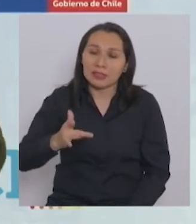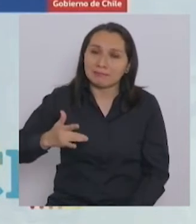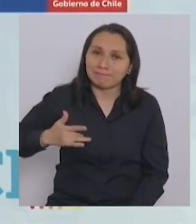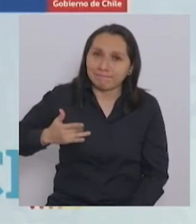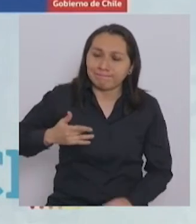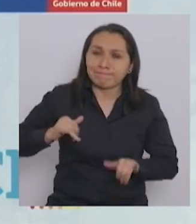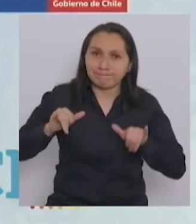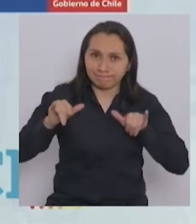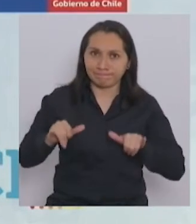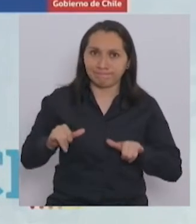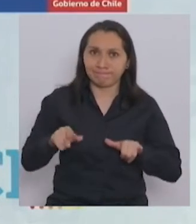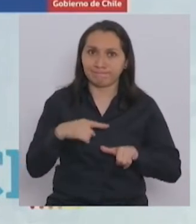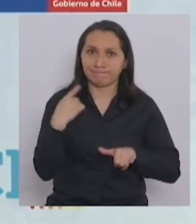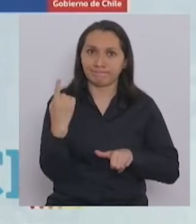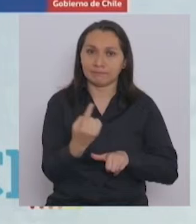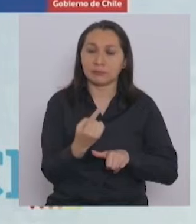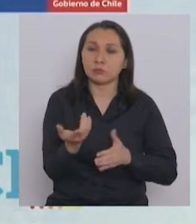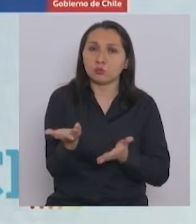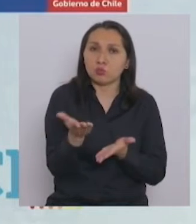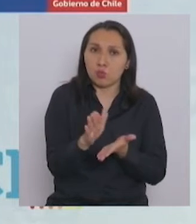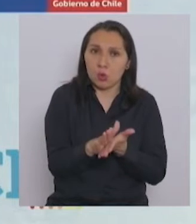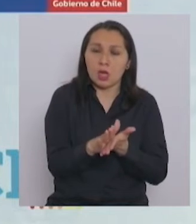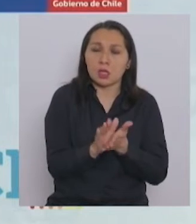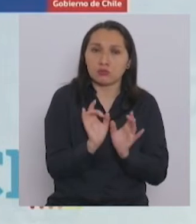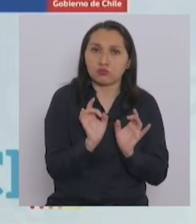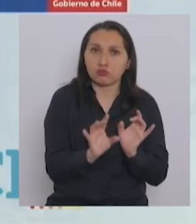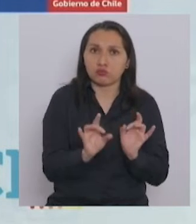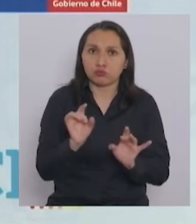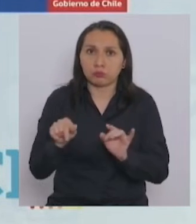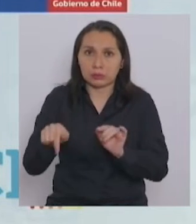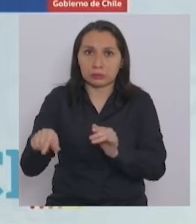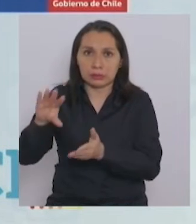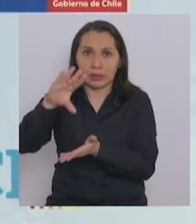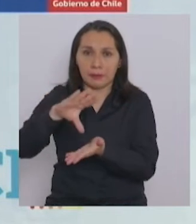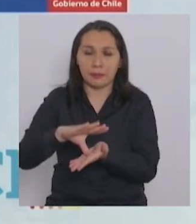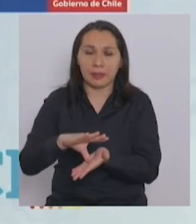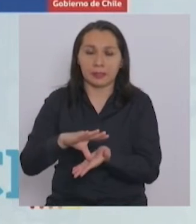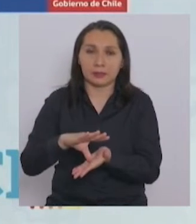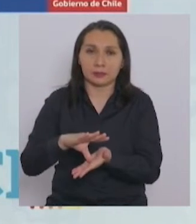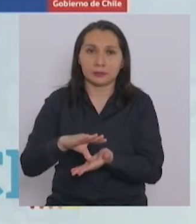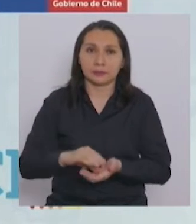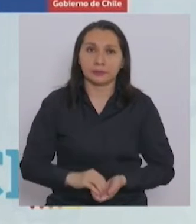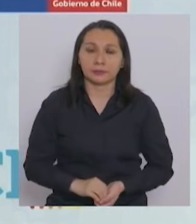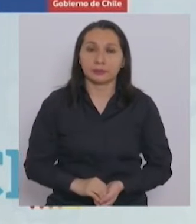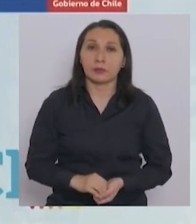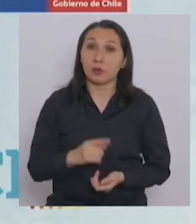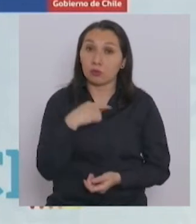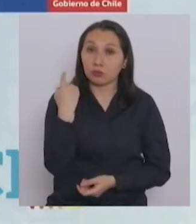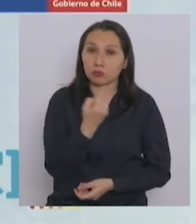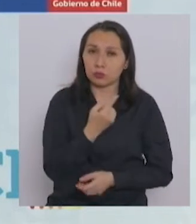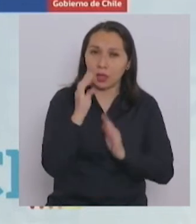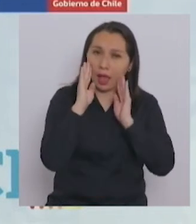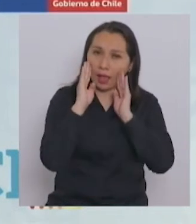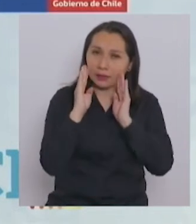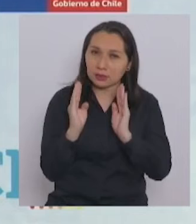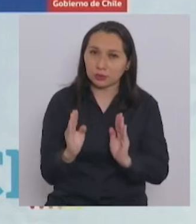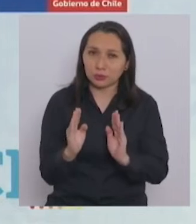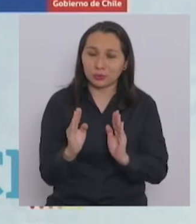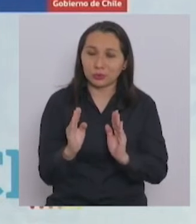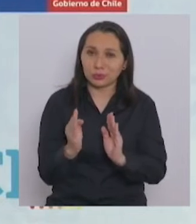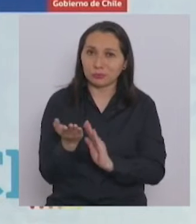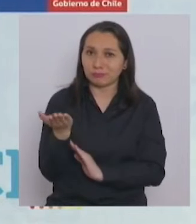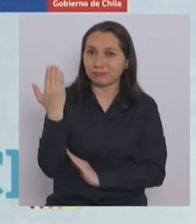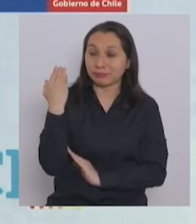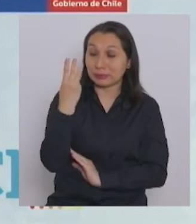lamentablemente, causando muertes en este país. Si ponemos atención, en los